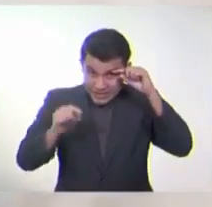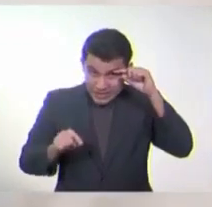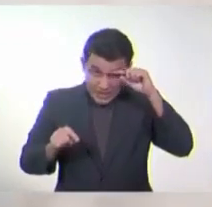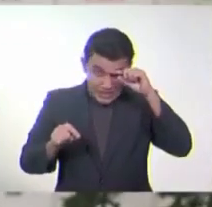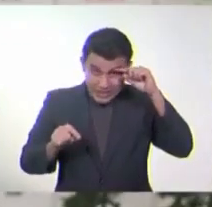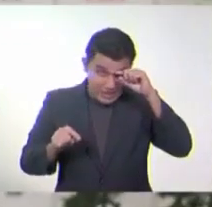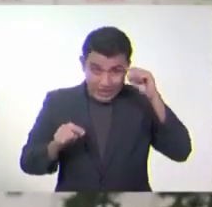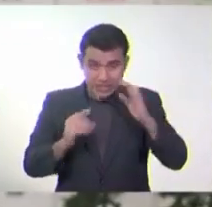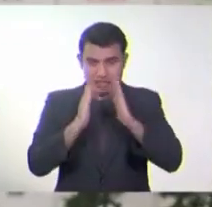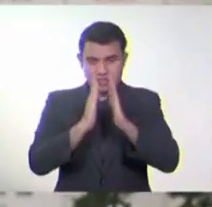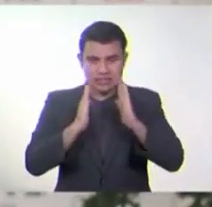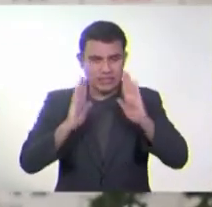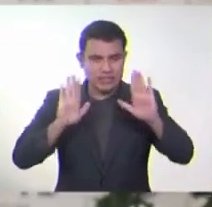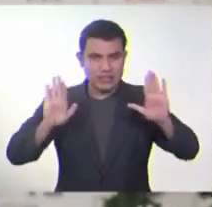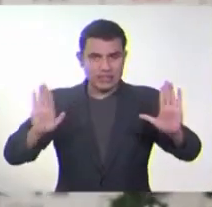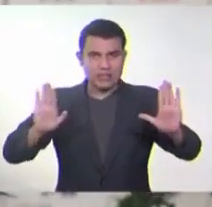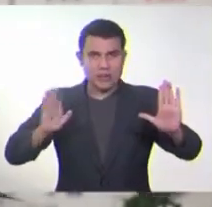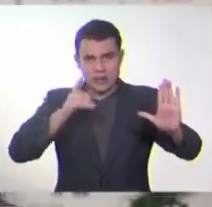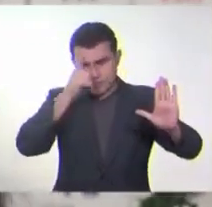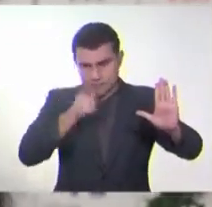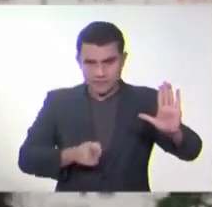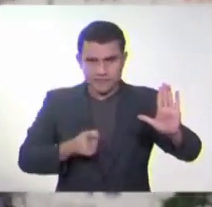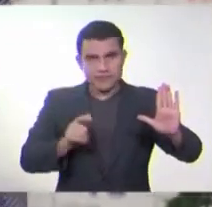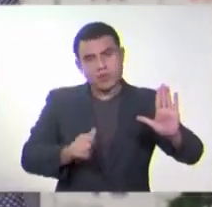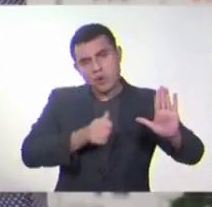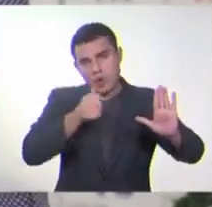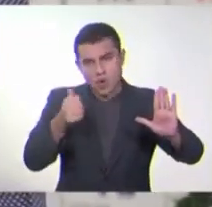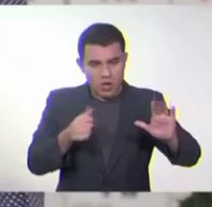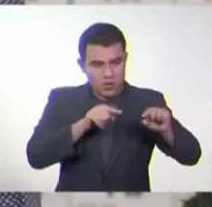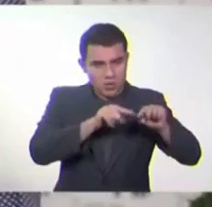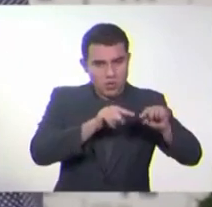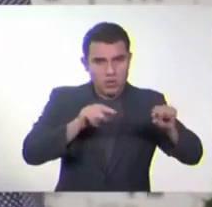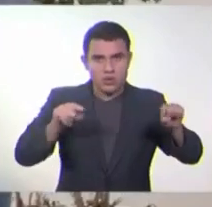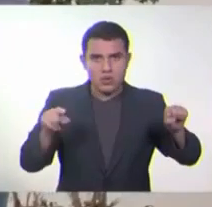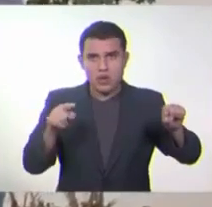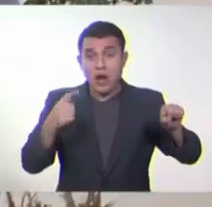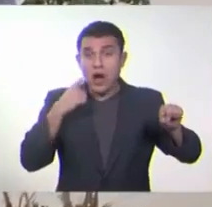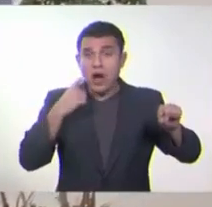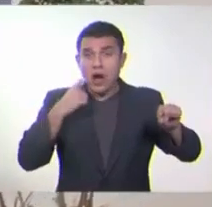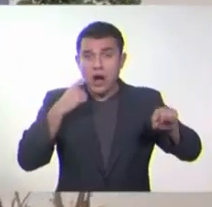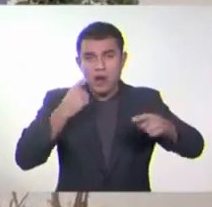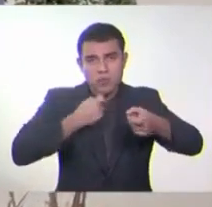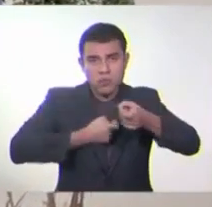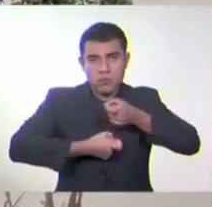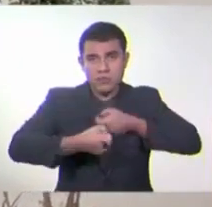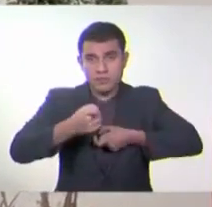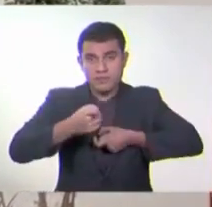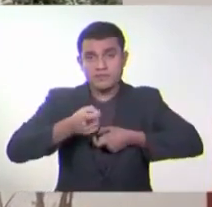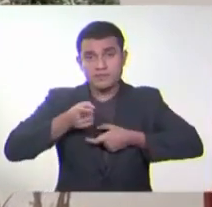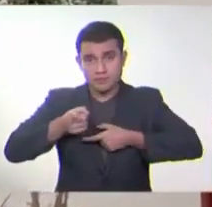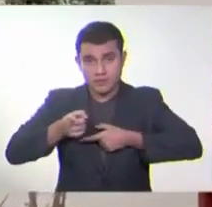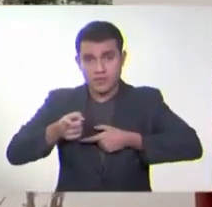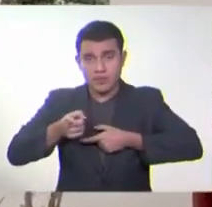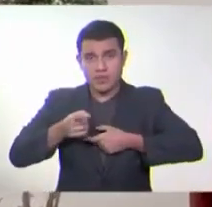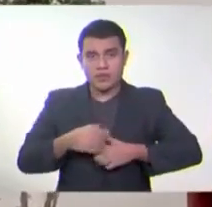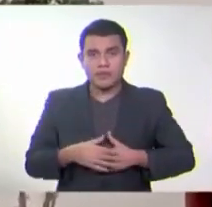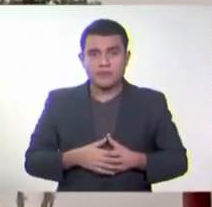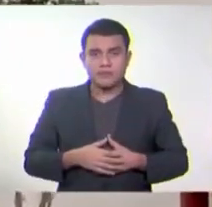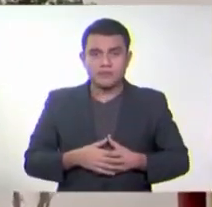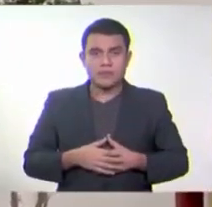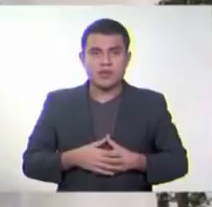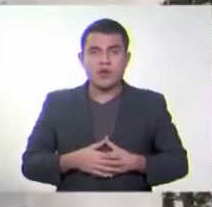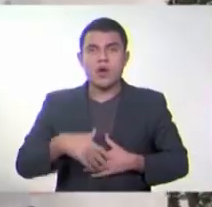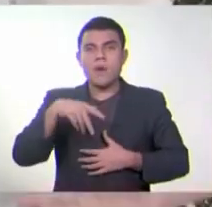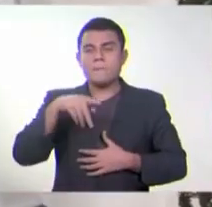divide. Tenemos otra franja de metales de transición que corresponde a los